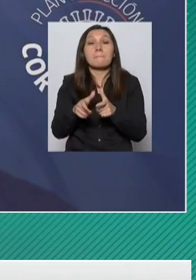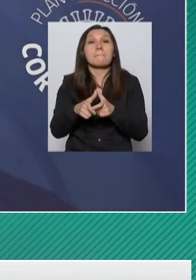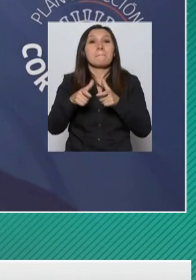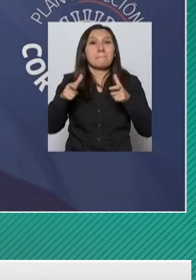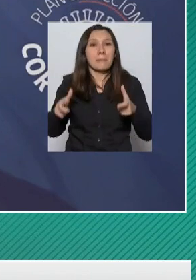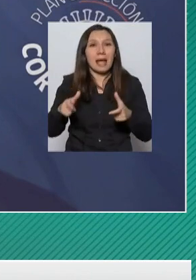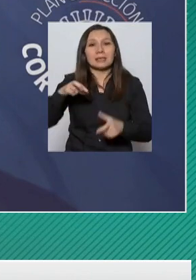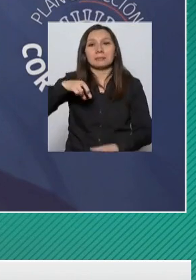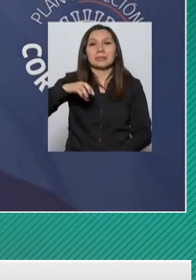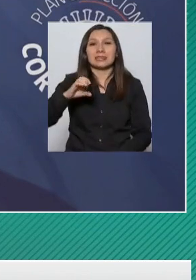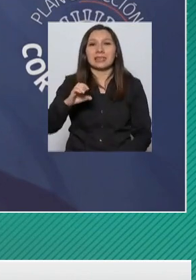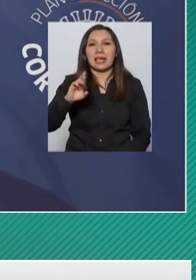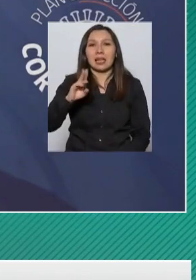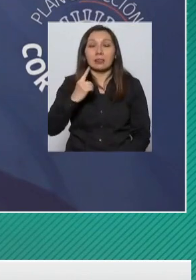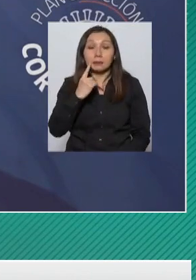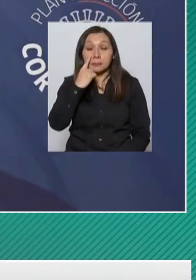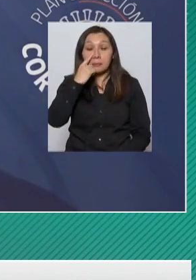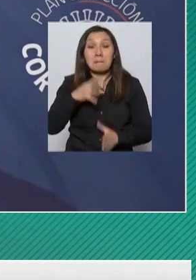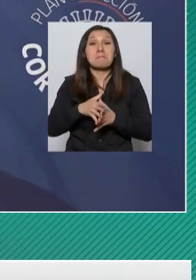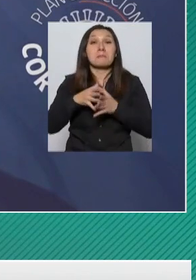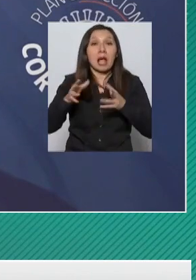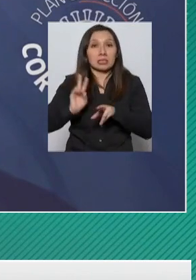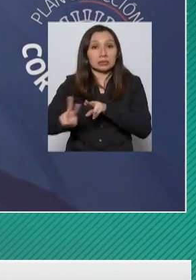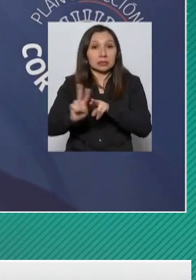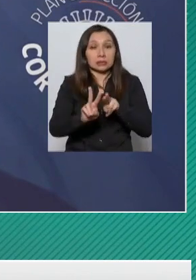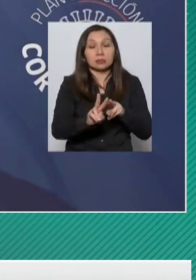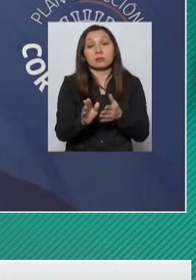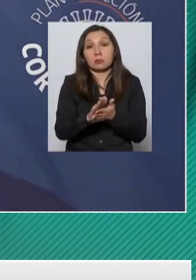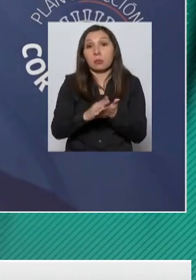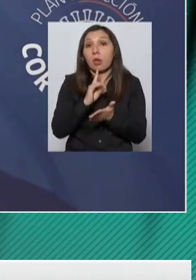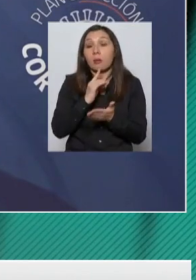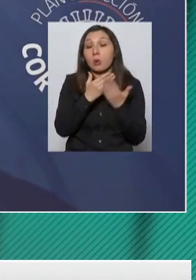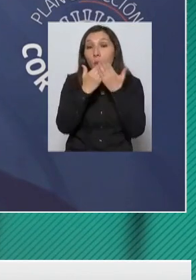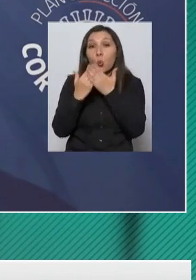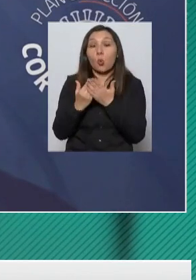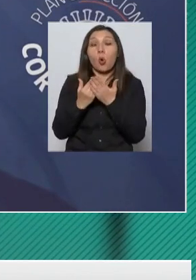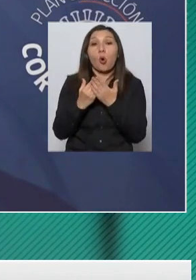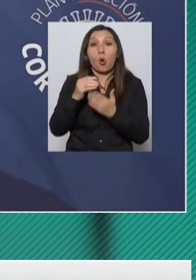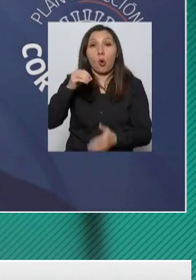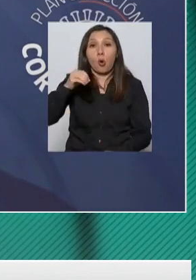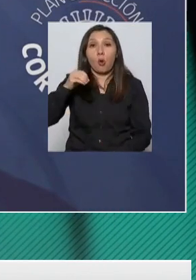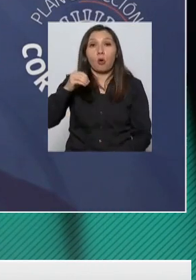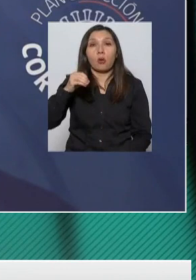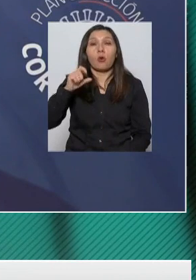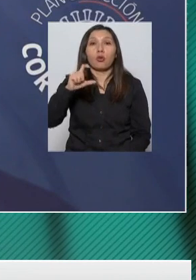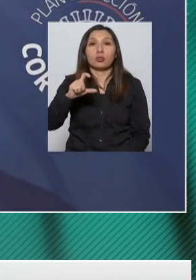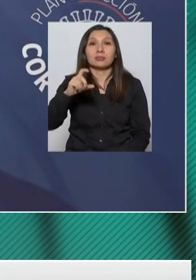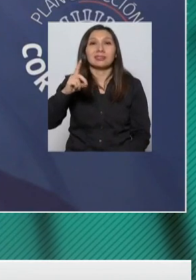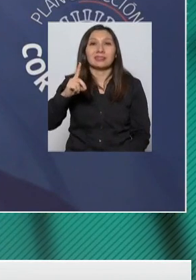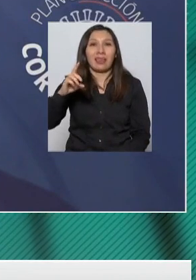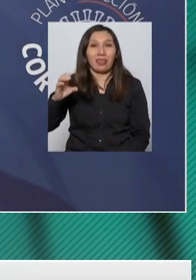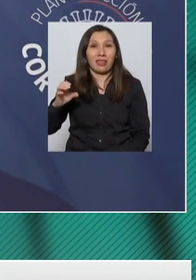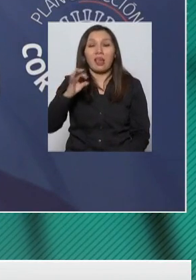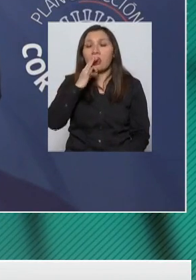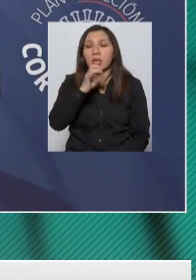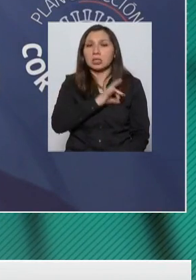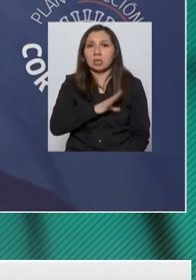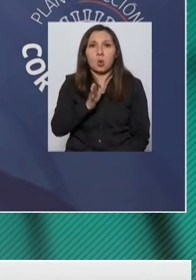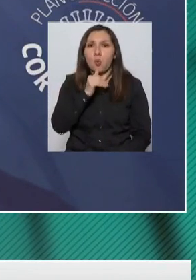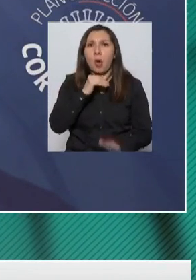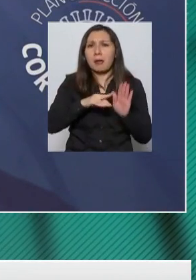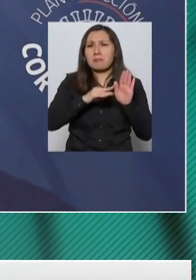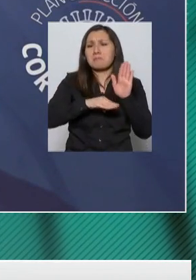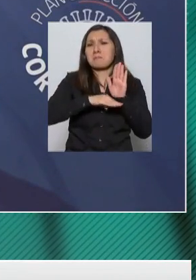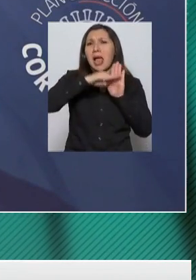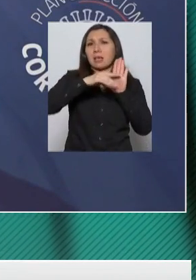de pcr que se está haciendo hoy día incluso un estudio de lado ese o ese de dice que chile no está dentro de los puestos